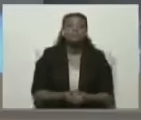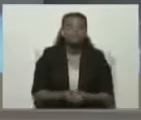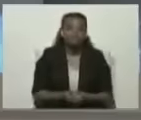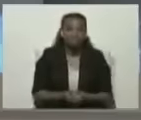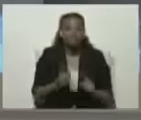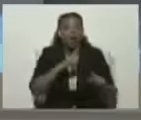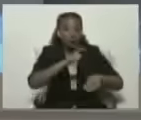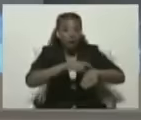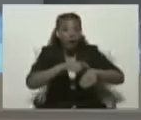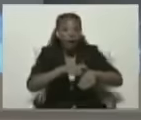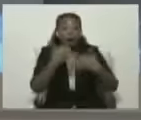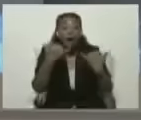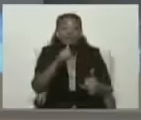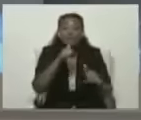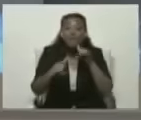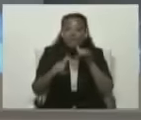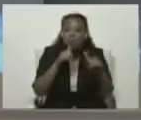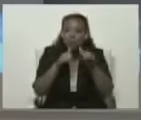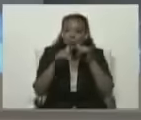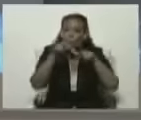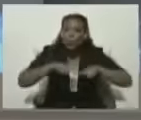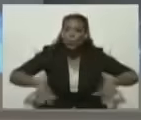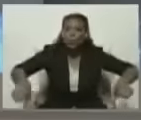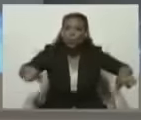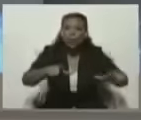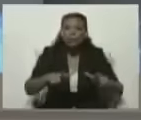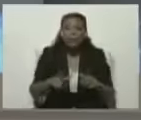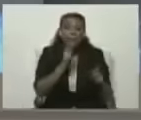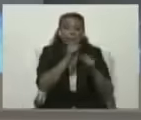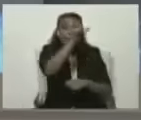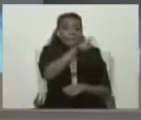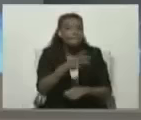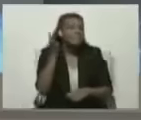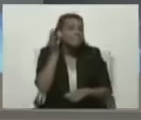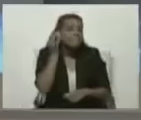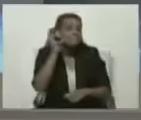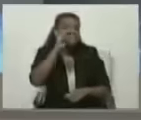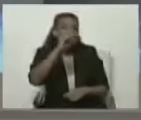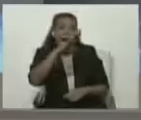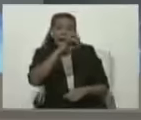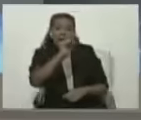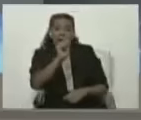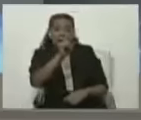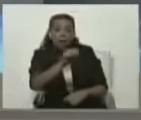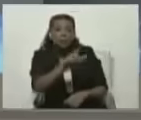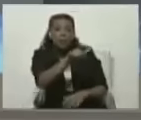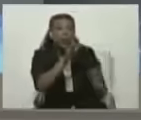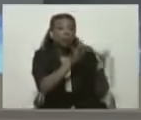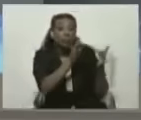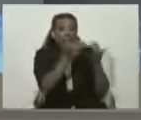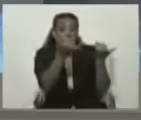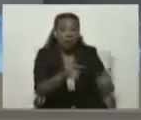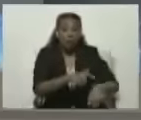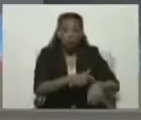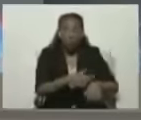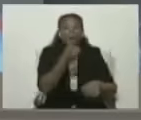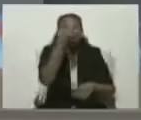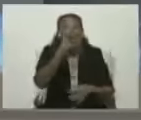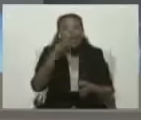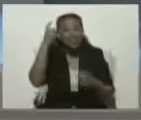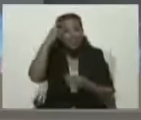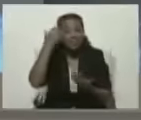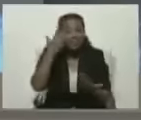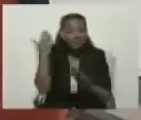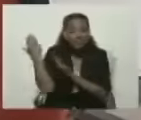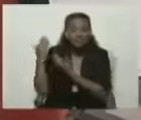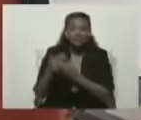Bien, a esta hora tenemos información con la reportera Mariana Mata Dugarte. Con ella hacemos contacto a esta hora. Buenos días, Mariana,